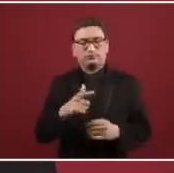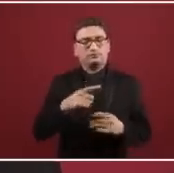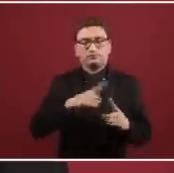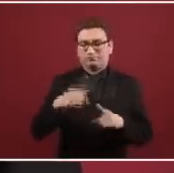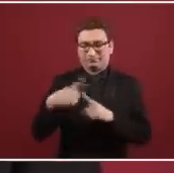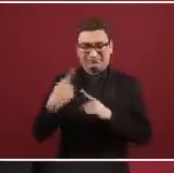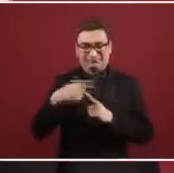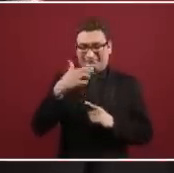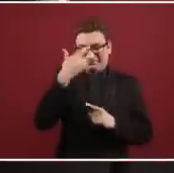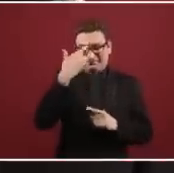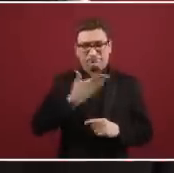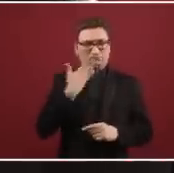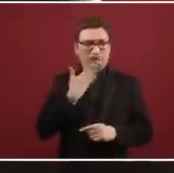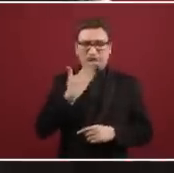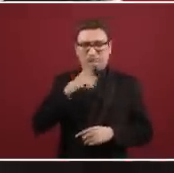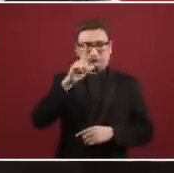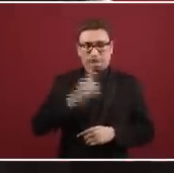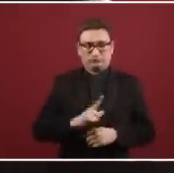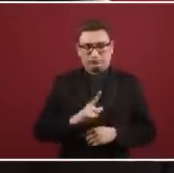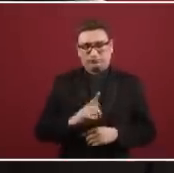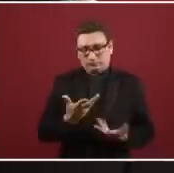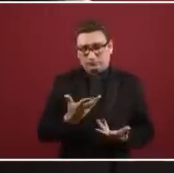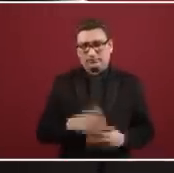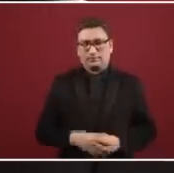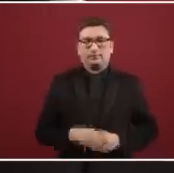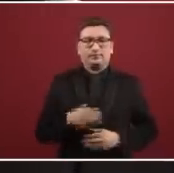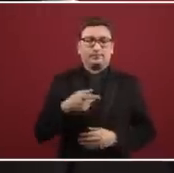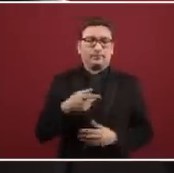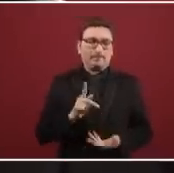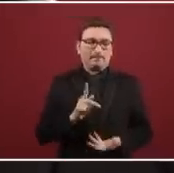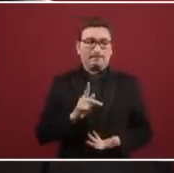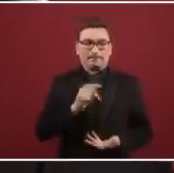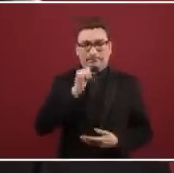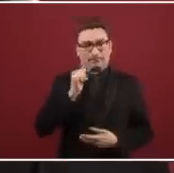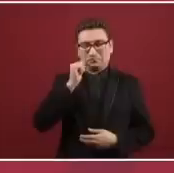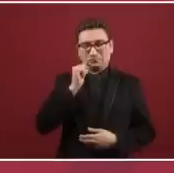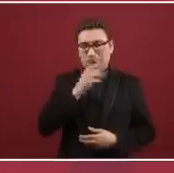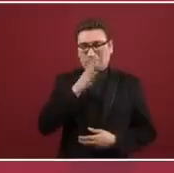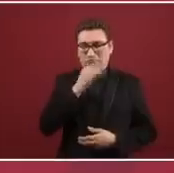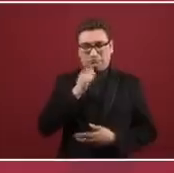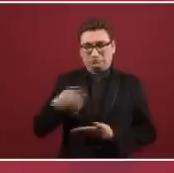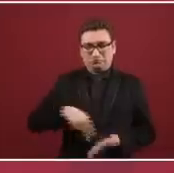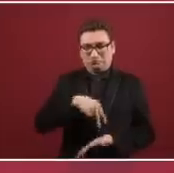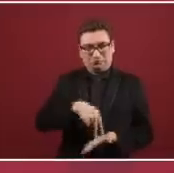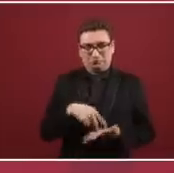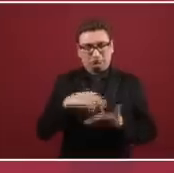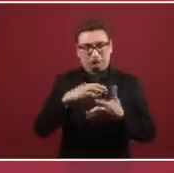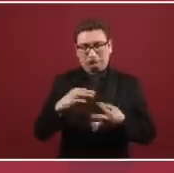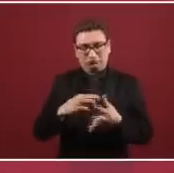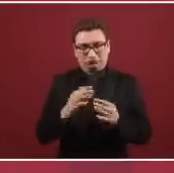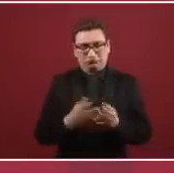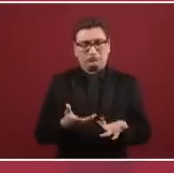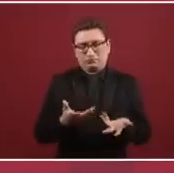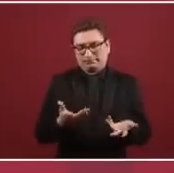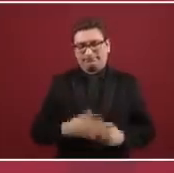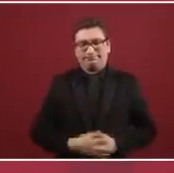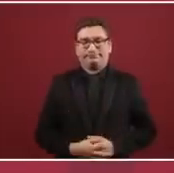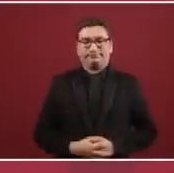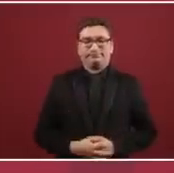lo hacemos los lunes, pero como ayer no se pudo tener